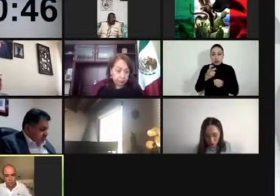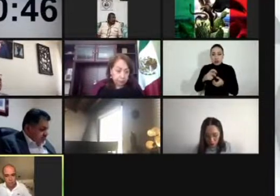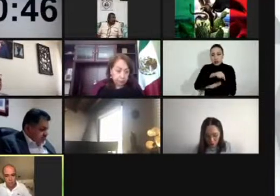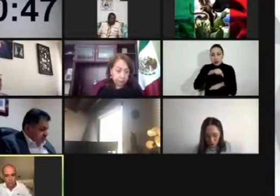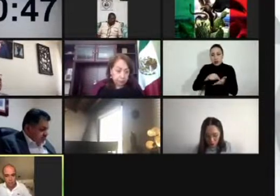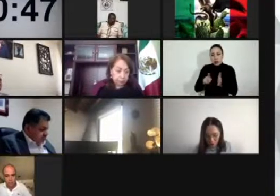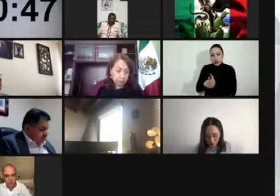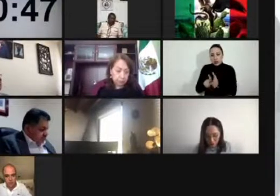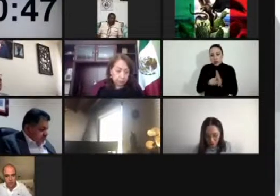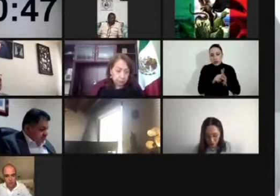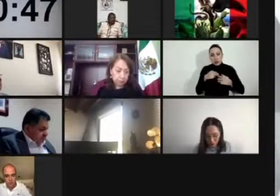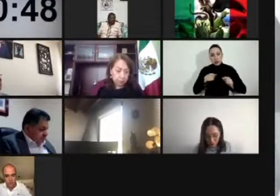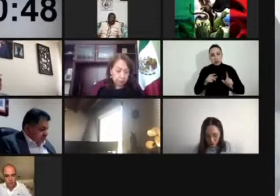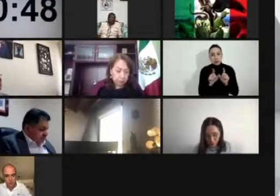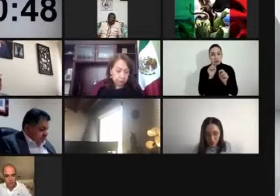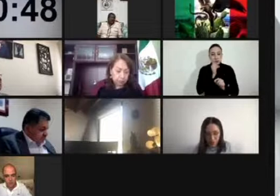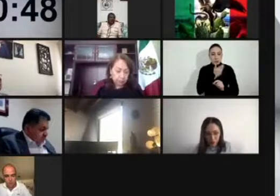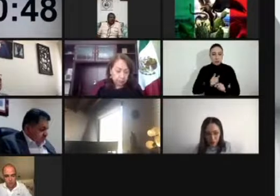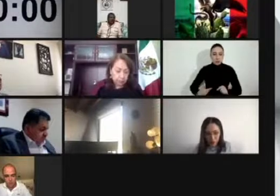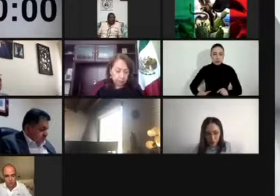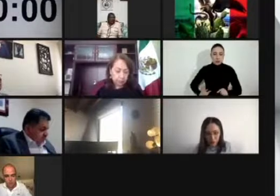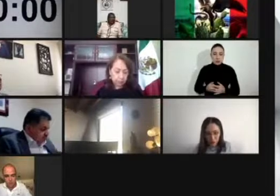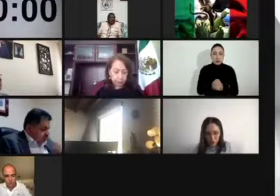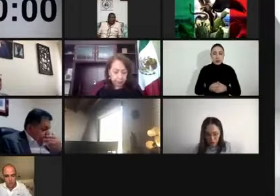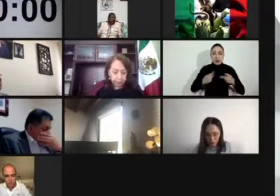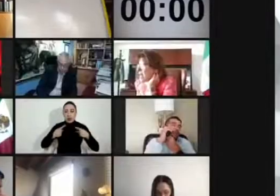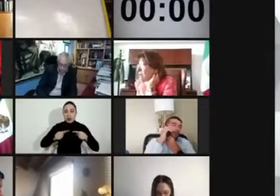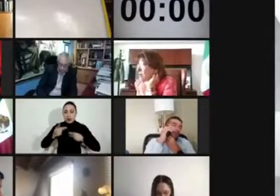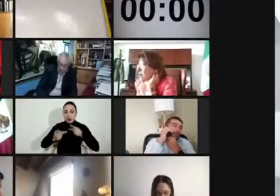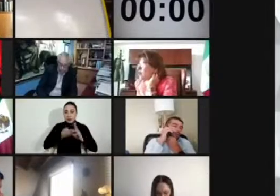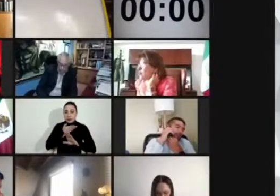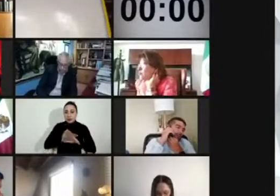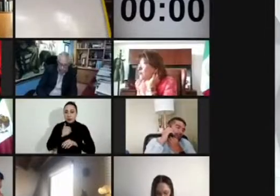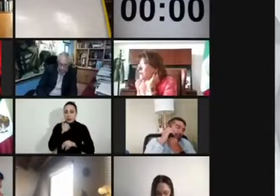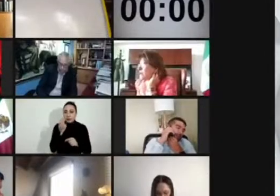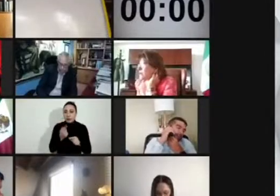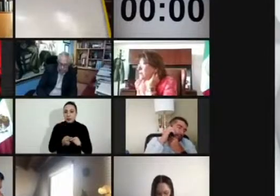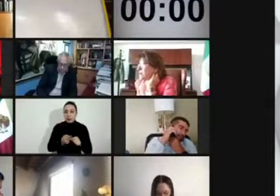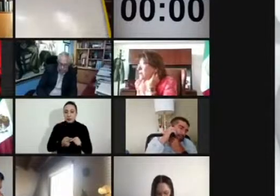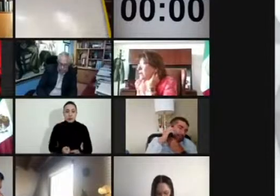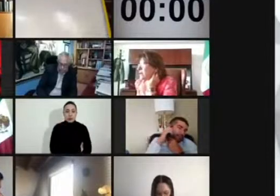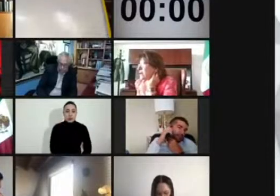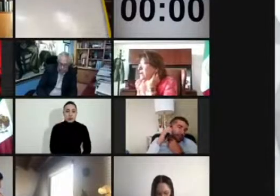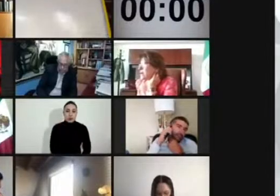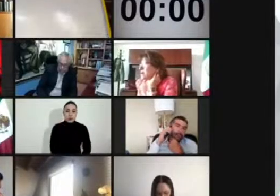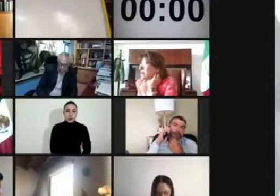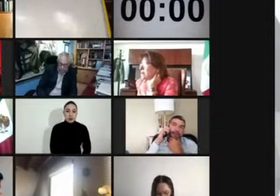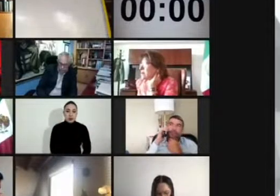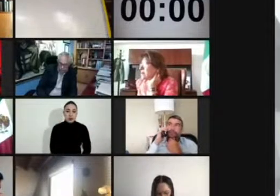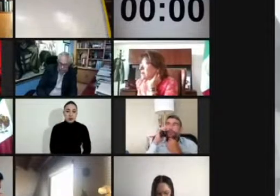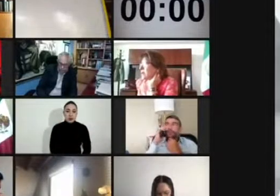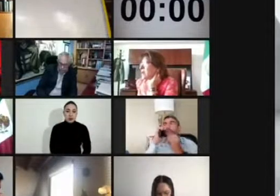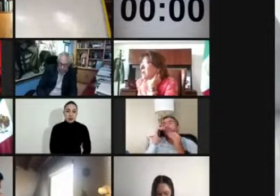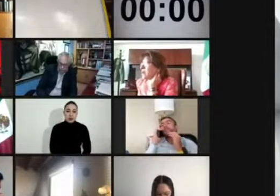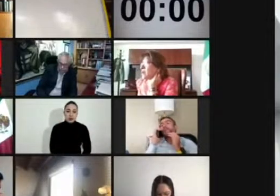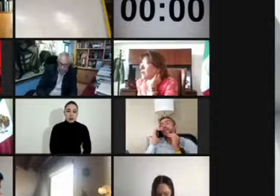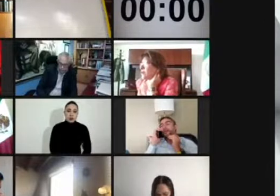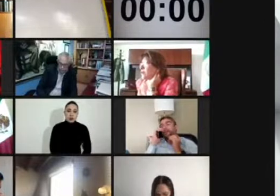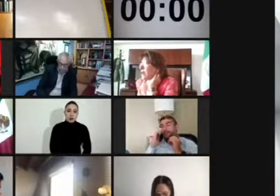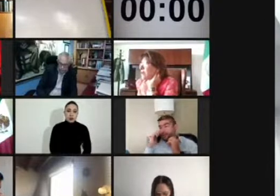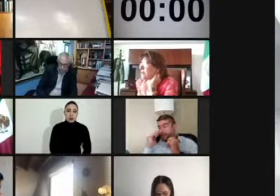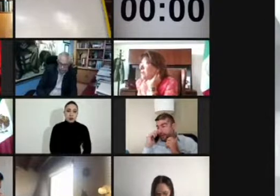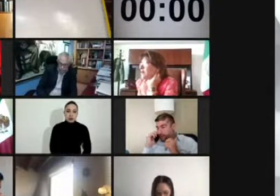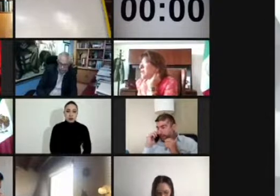Está a discusión el dictamen. Se abre el registro de oradores. Oradores en contra. ¿Alguna diputada o